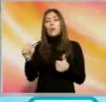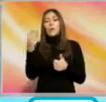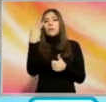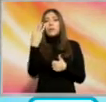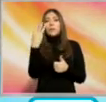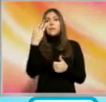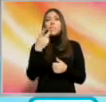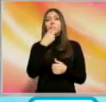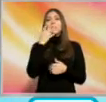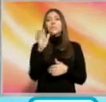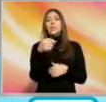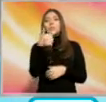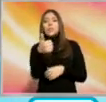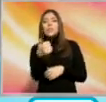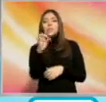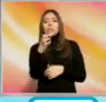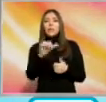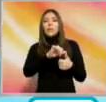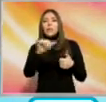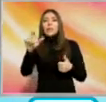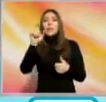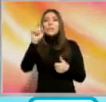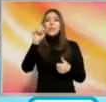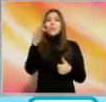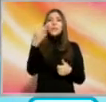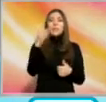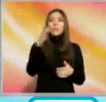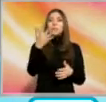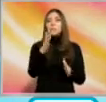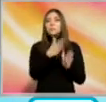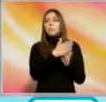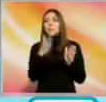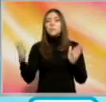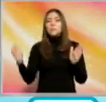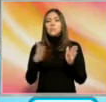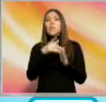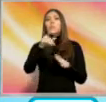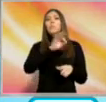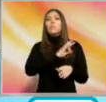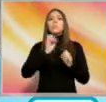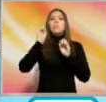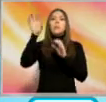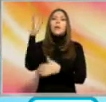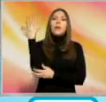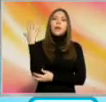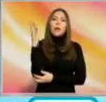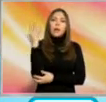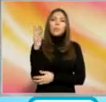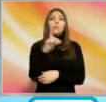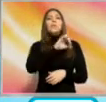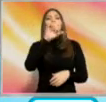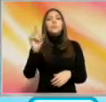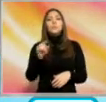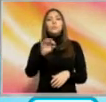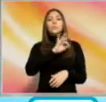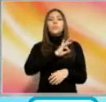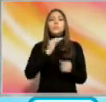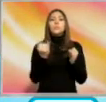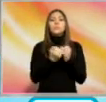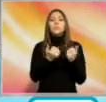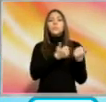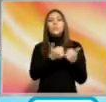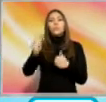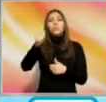20 de febrero. Muy ¿no? bien, tenemos Bueno, tiempo suficiente ahí entonces. y además después se puede llevar a los centros